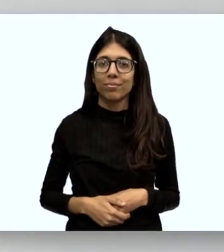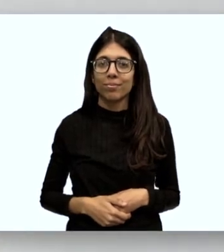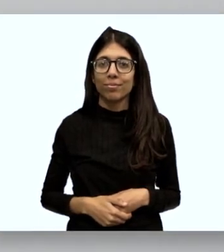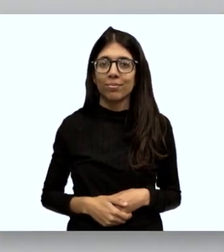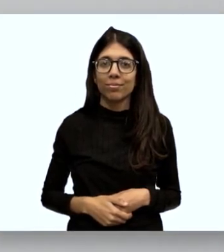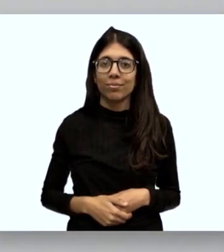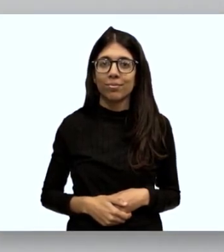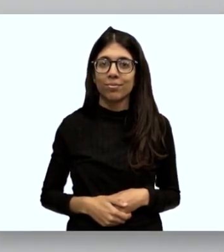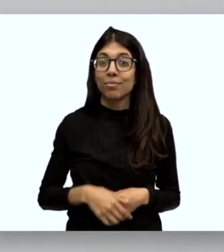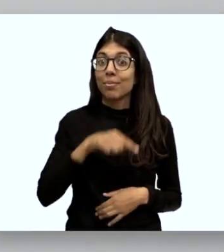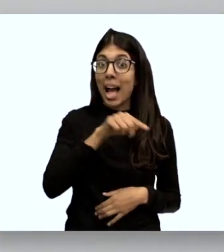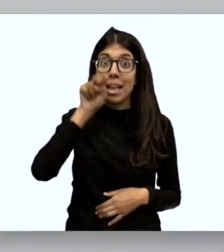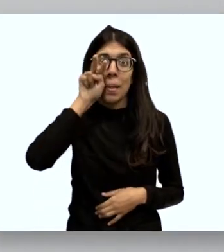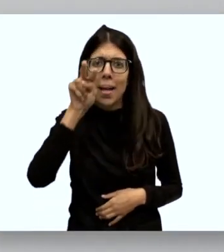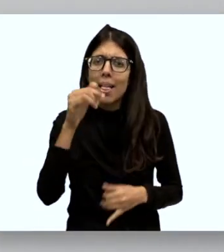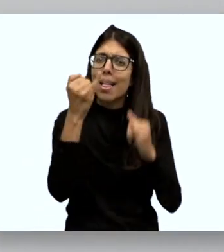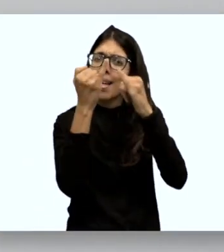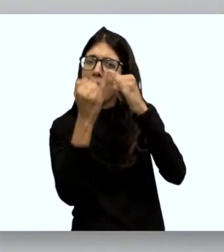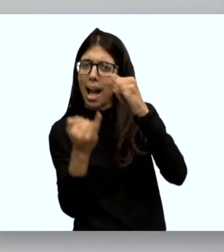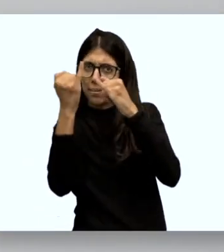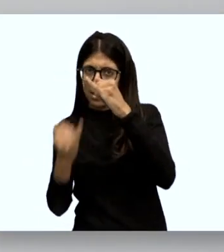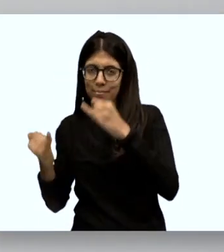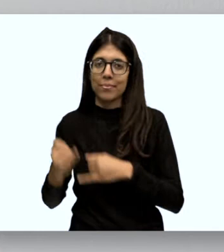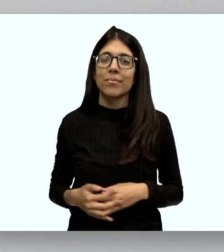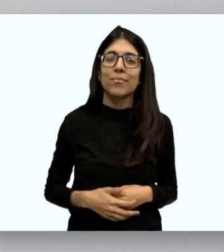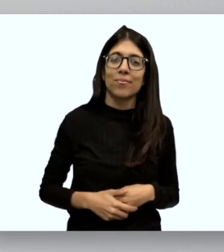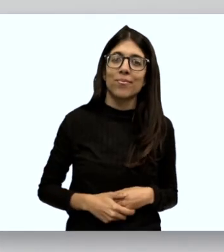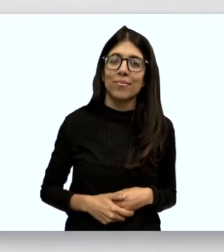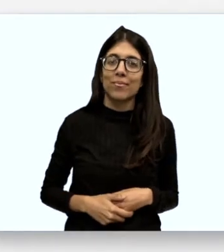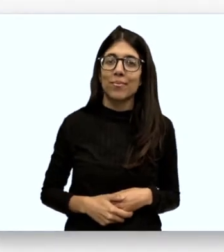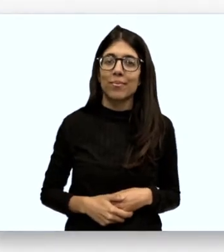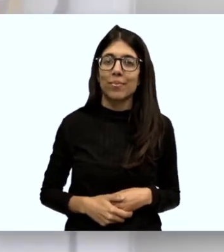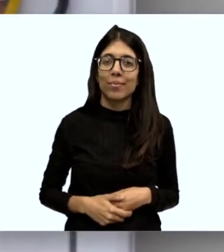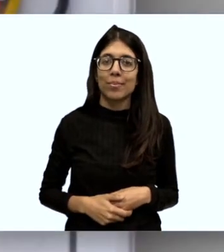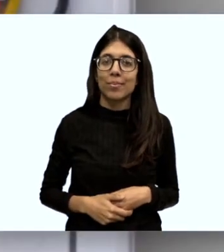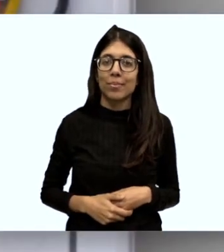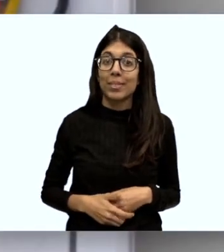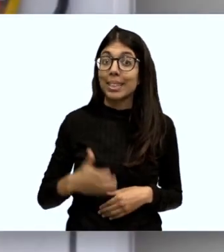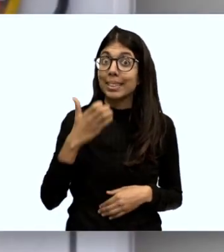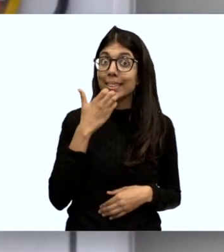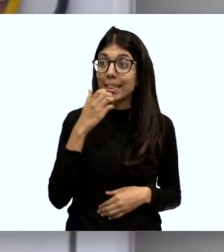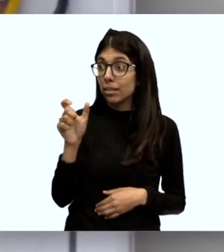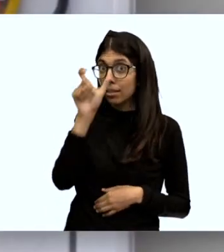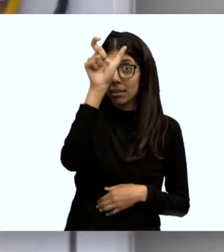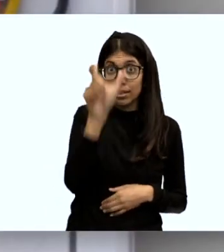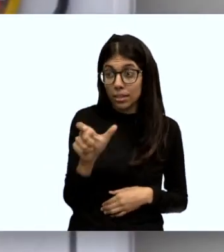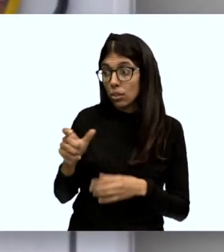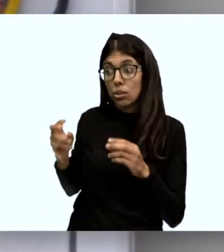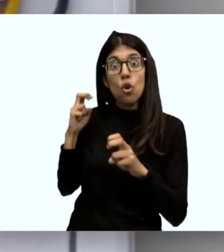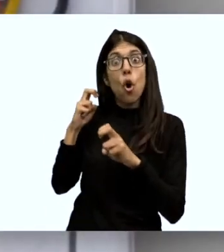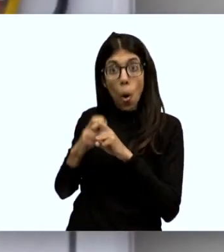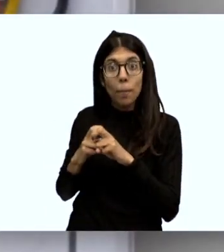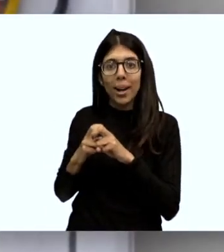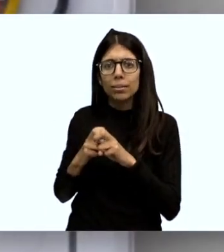esta pestaña y separar fácilmente las dos piezas de plástico que componen el terminal. Si tu portero automático es compatible,